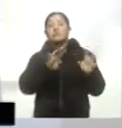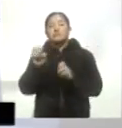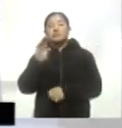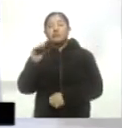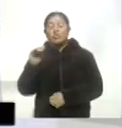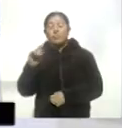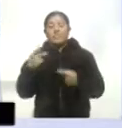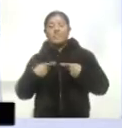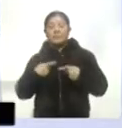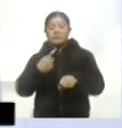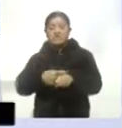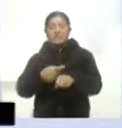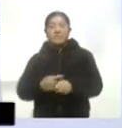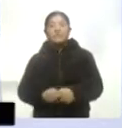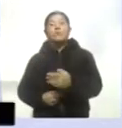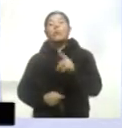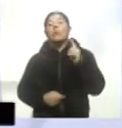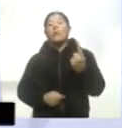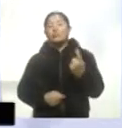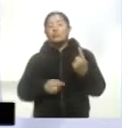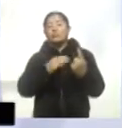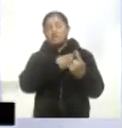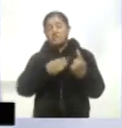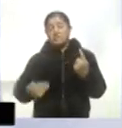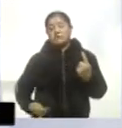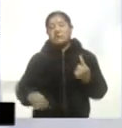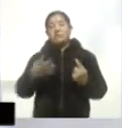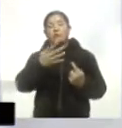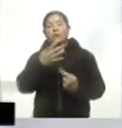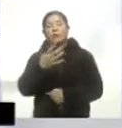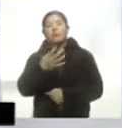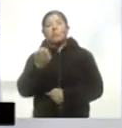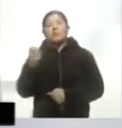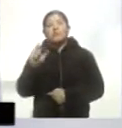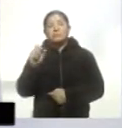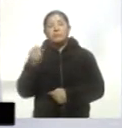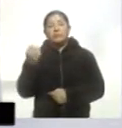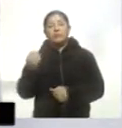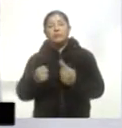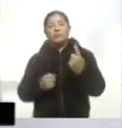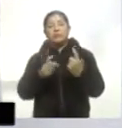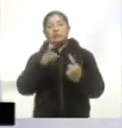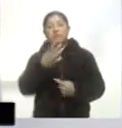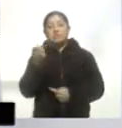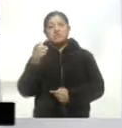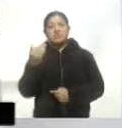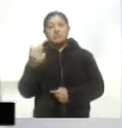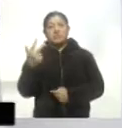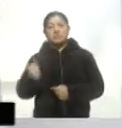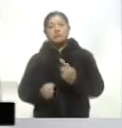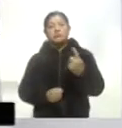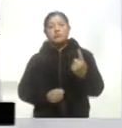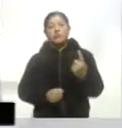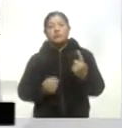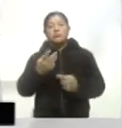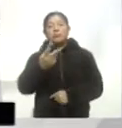casos, Apizaco 647, Chautempan 429, Huamantla 358,